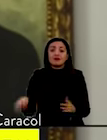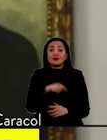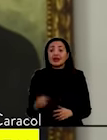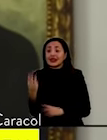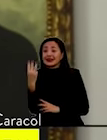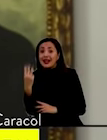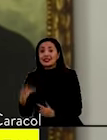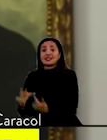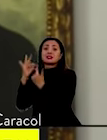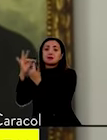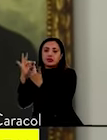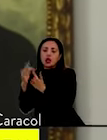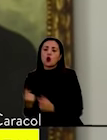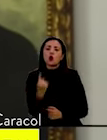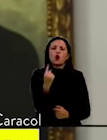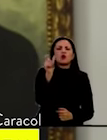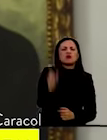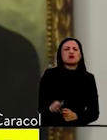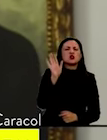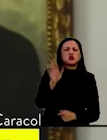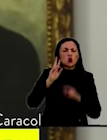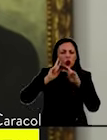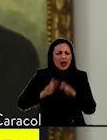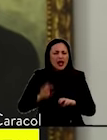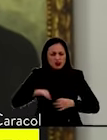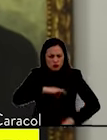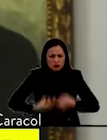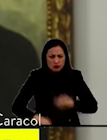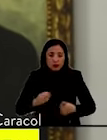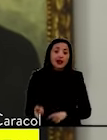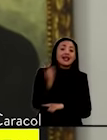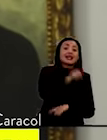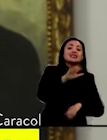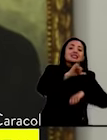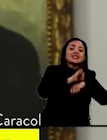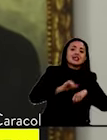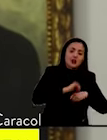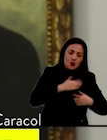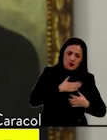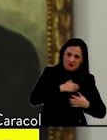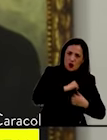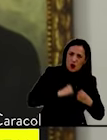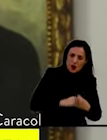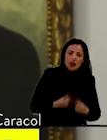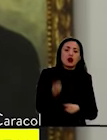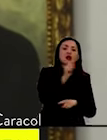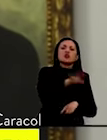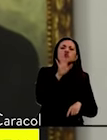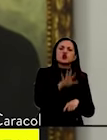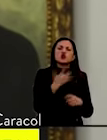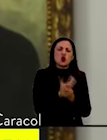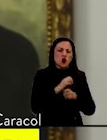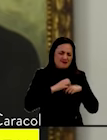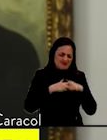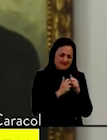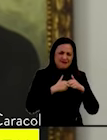especialistas un endocrinólogo un cirujano vascular y un reumatólogo no hacen parte de la